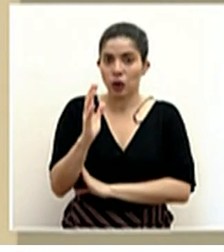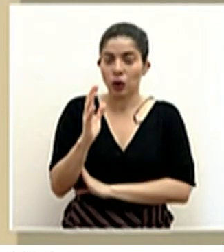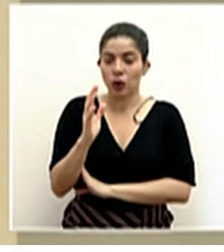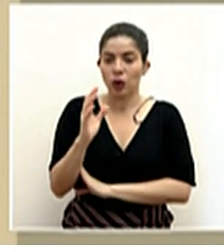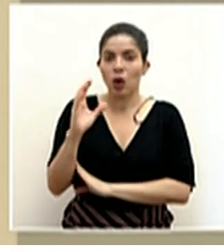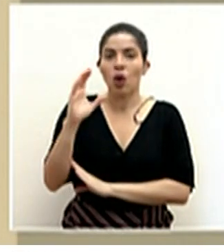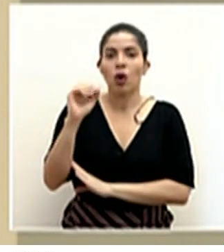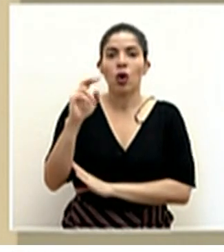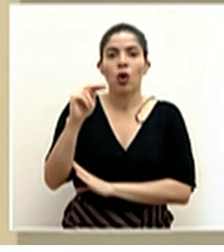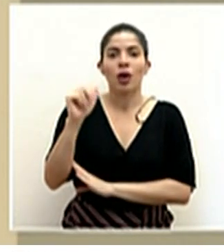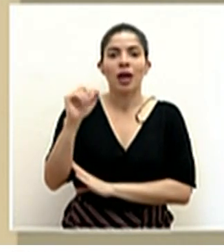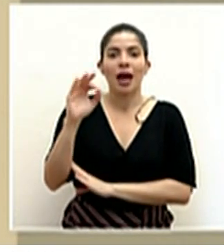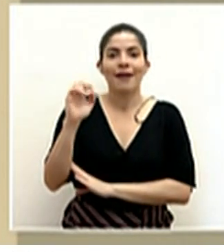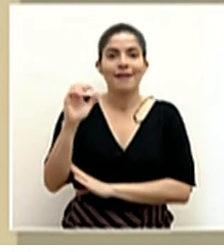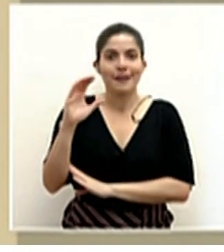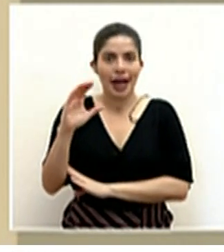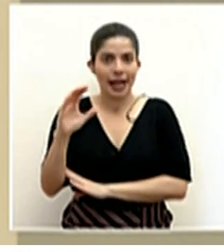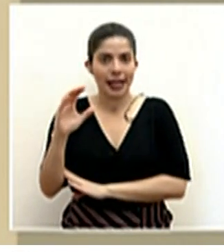por CONAFAC,